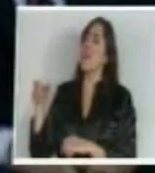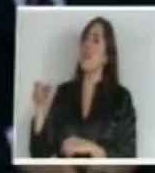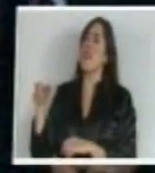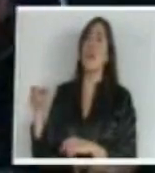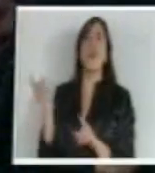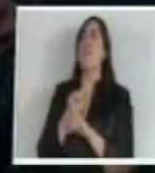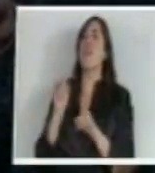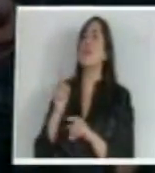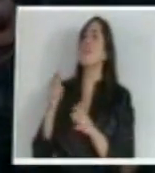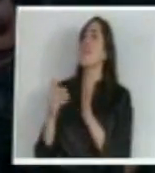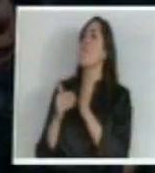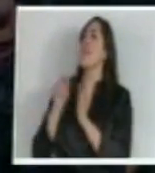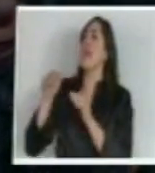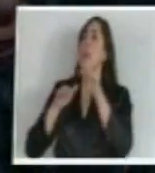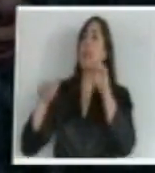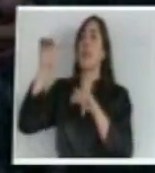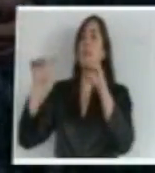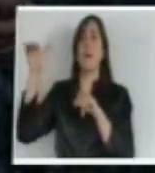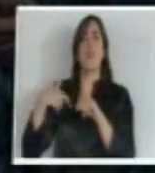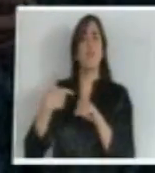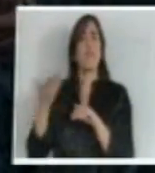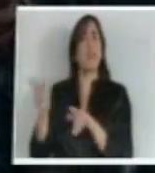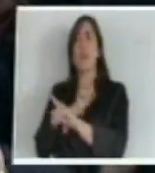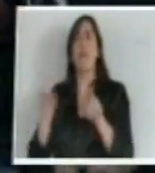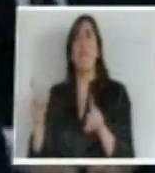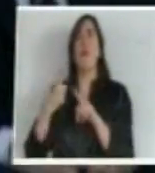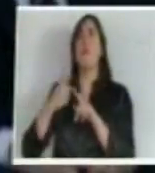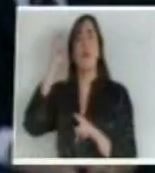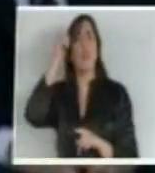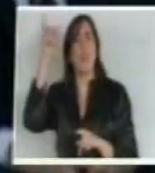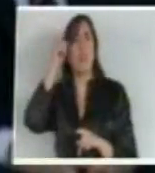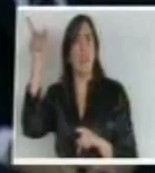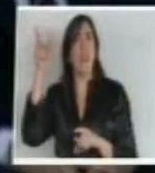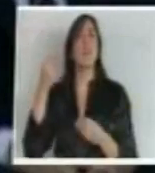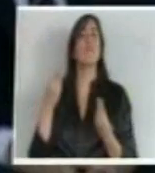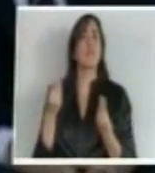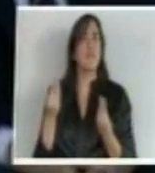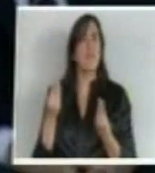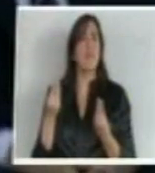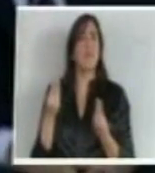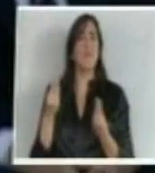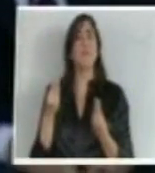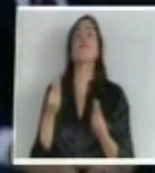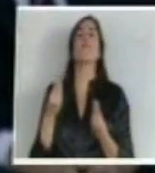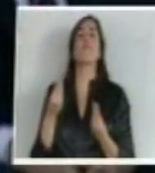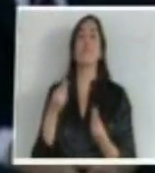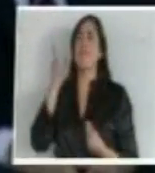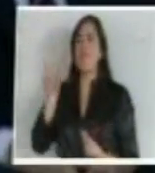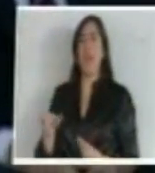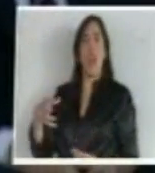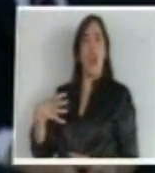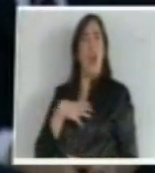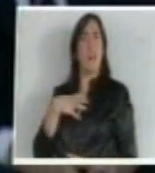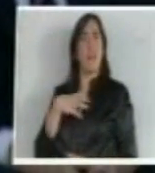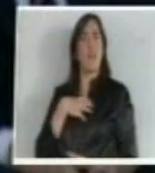no eran solamente las ideas, era además esa actitud, la